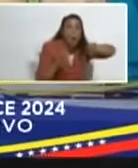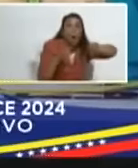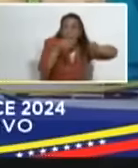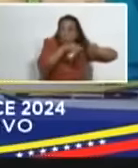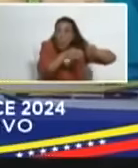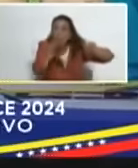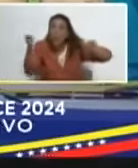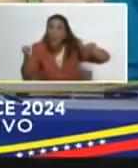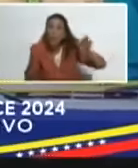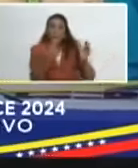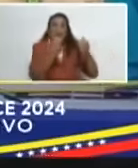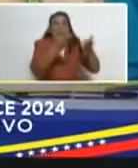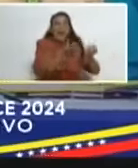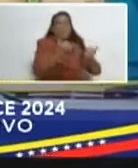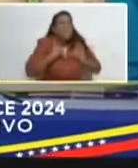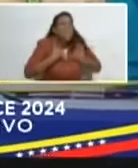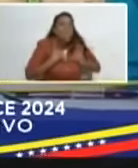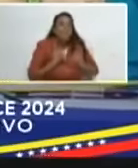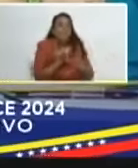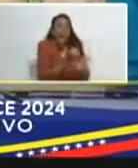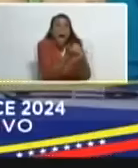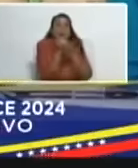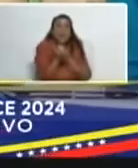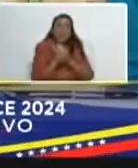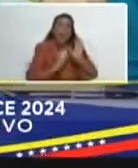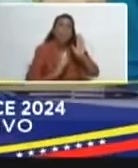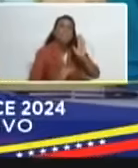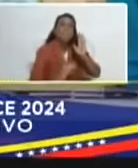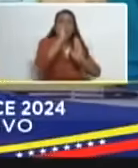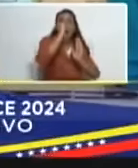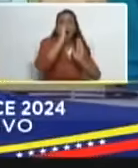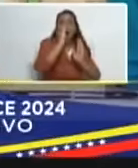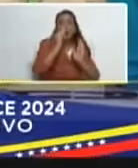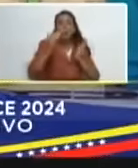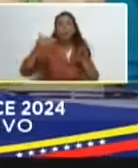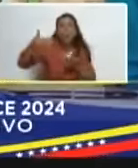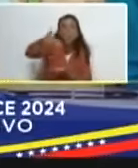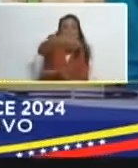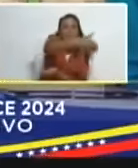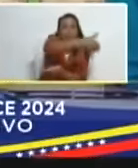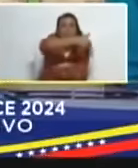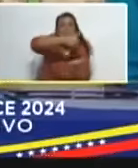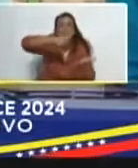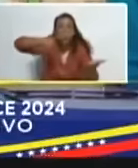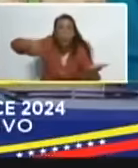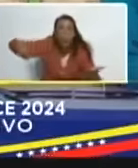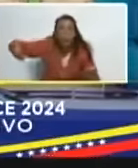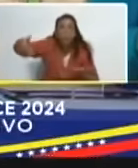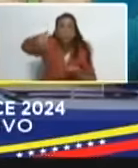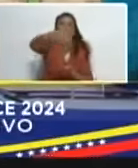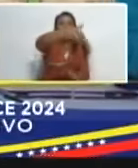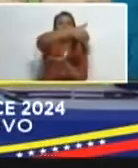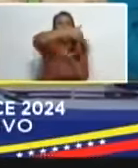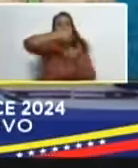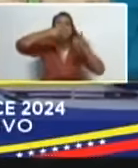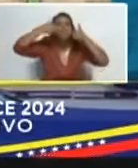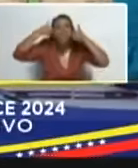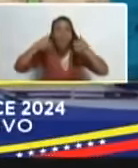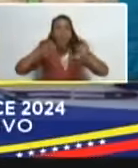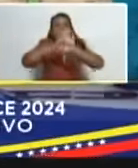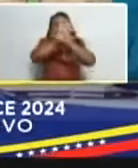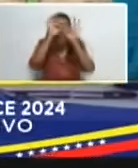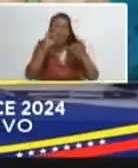de autofinanciamiento para seguir creciendo. Círculo virtuoso de crédito, financiamiento